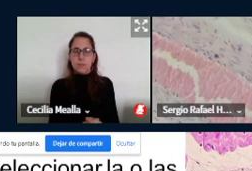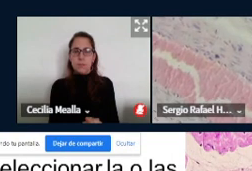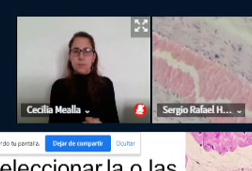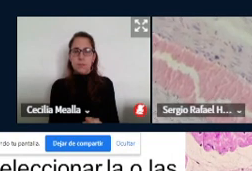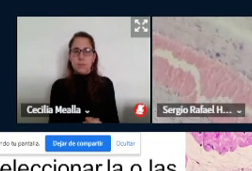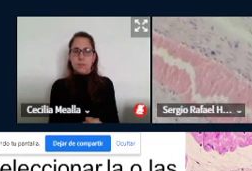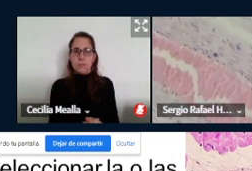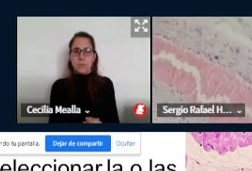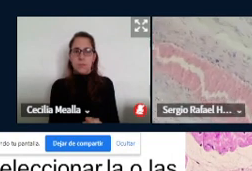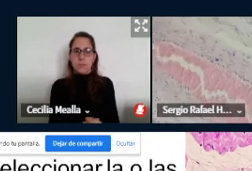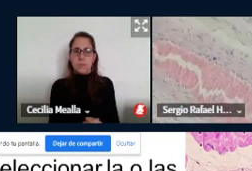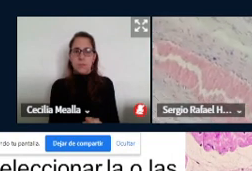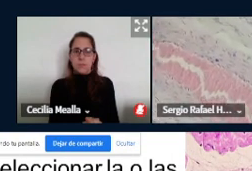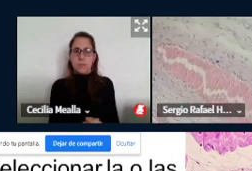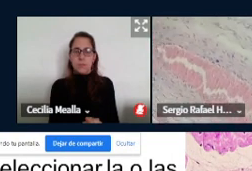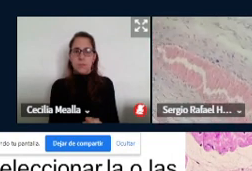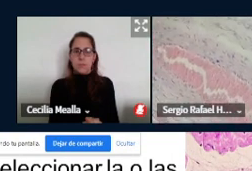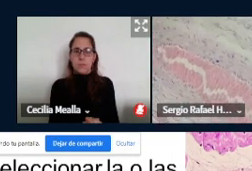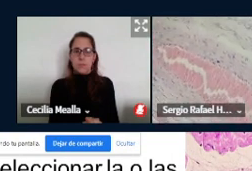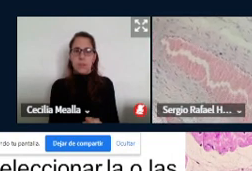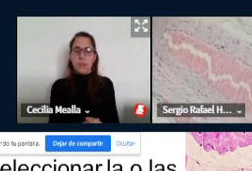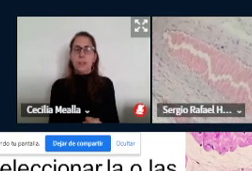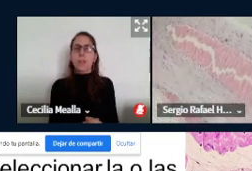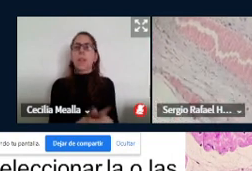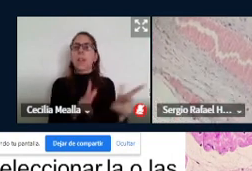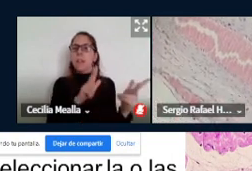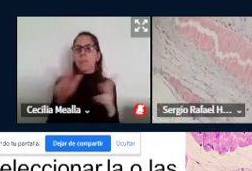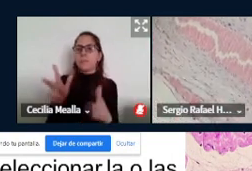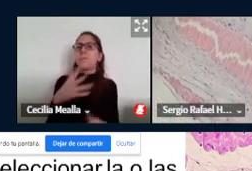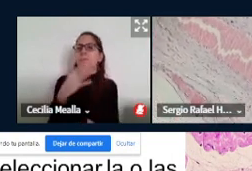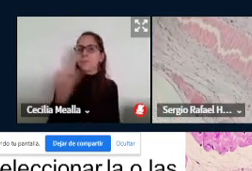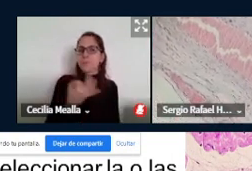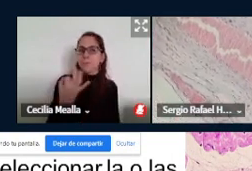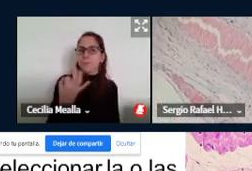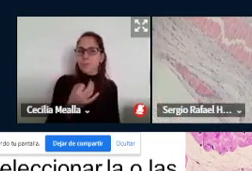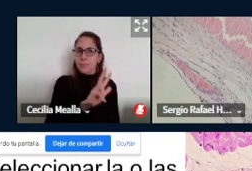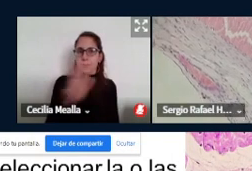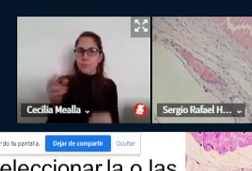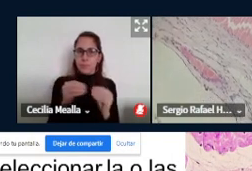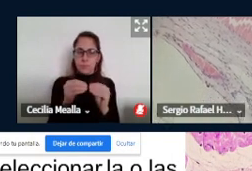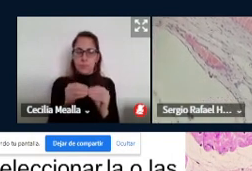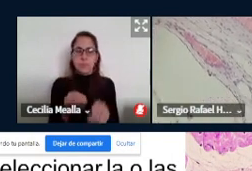Ah, no puedo hacer desde acá encuesta, me parece. Valentina dice verdadero.